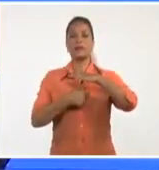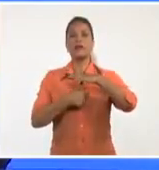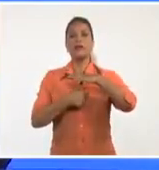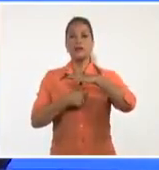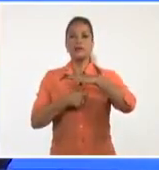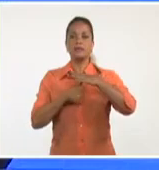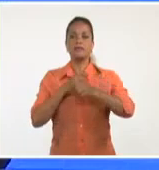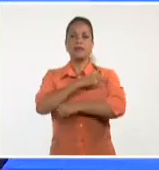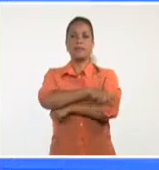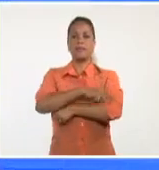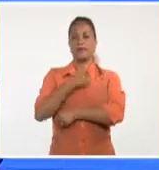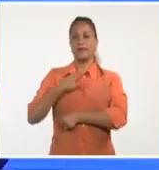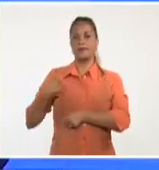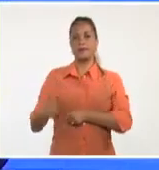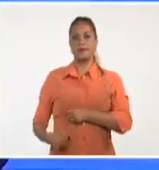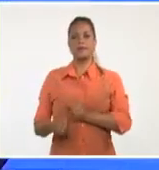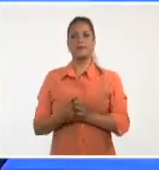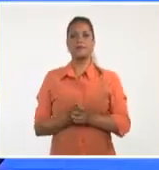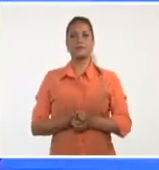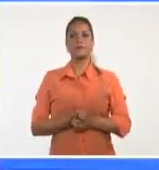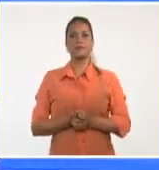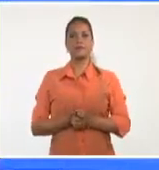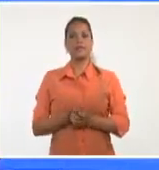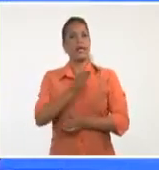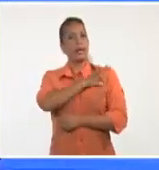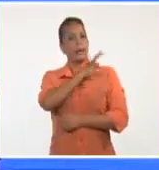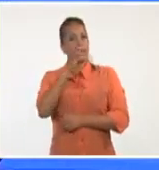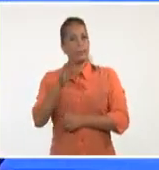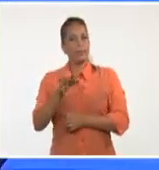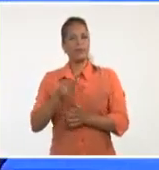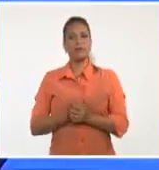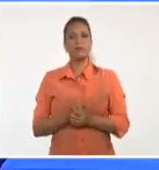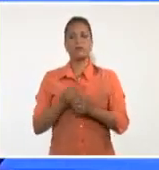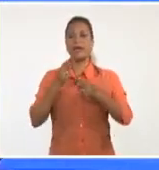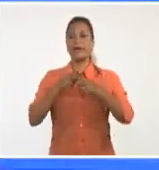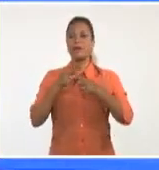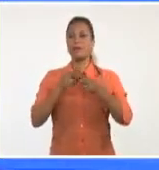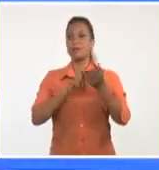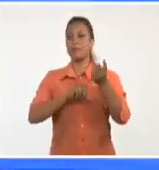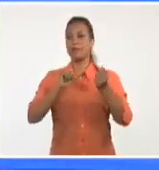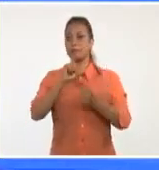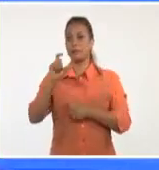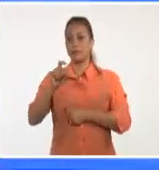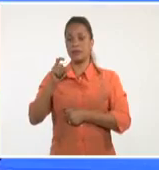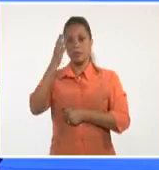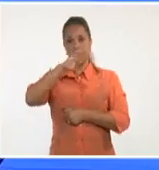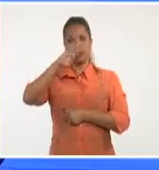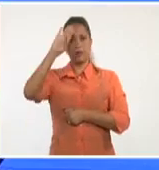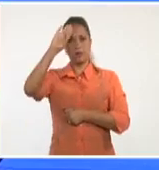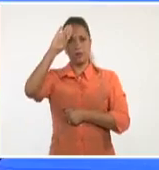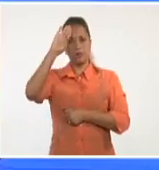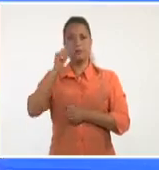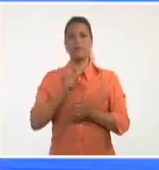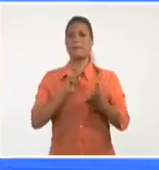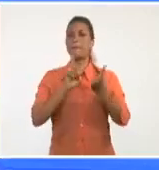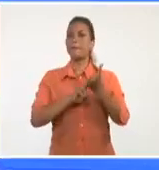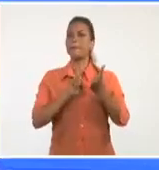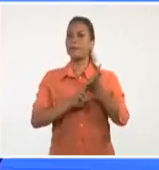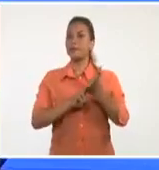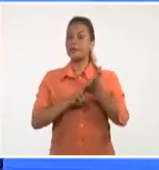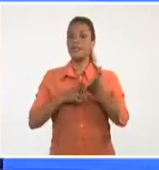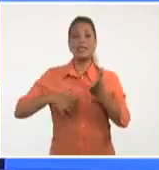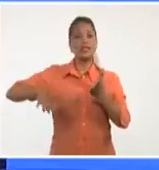Popular China. Estimados invitados, en nombre del Partido Comunista de Cuba, de sus militantes y del